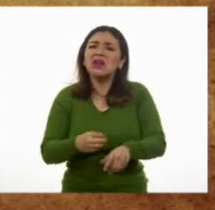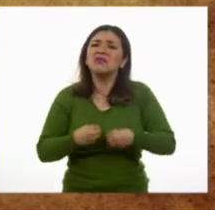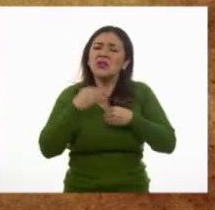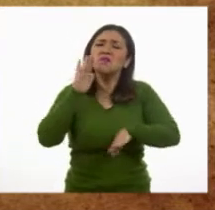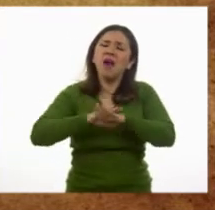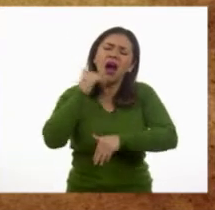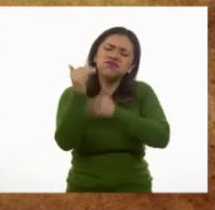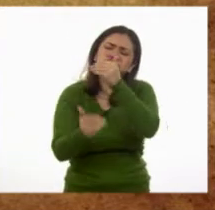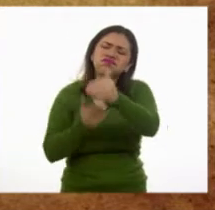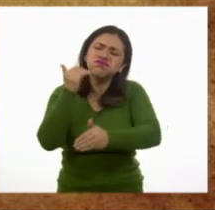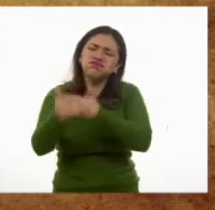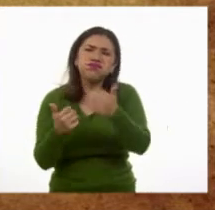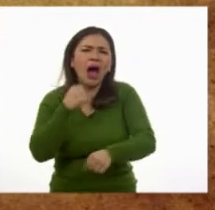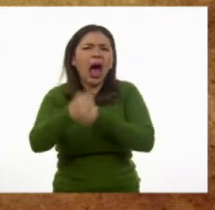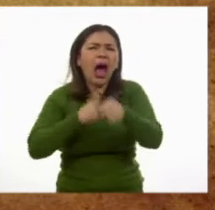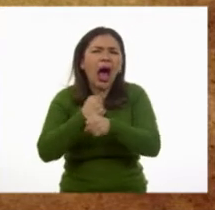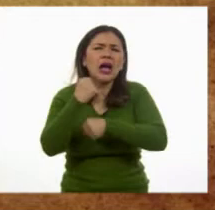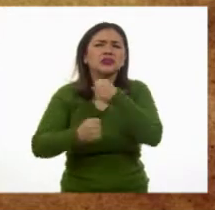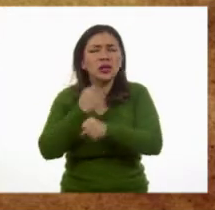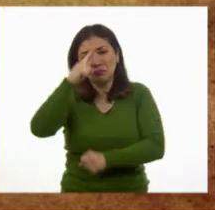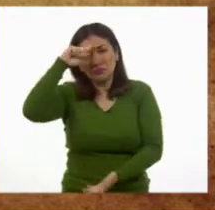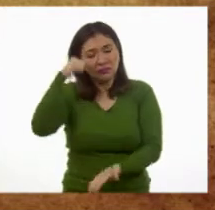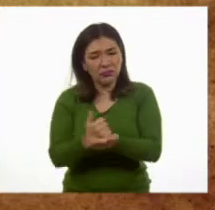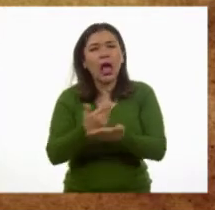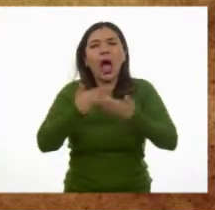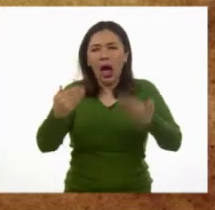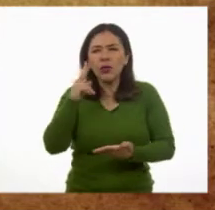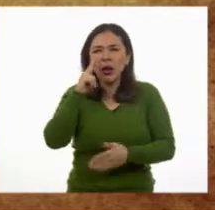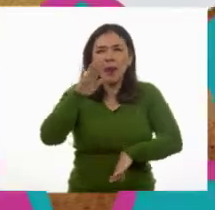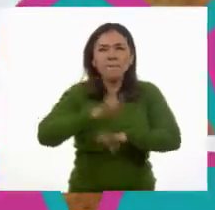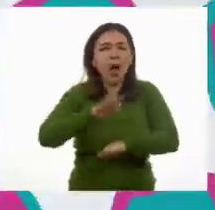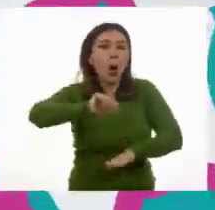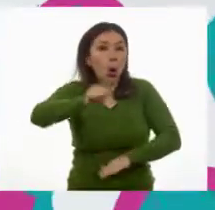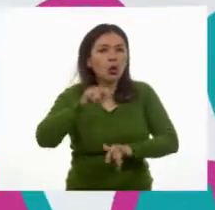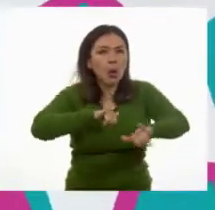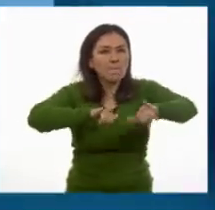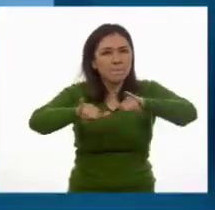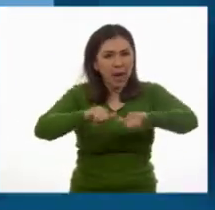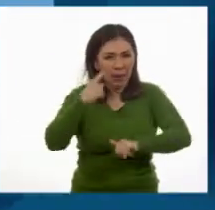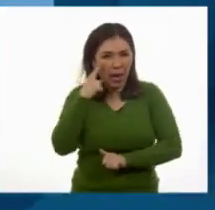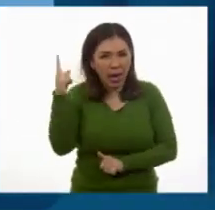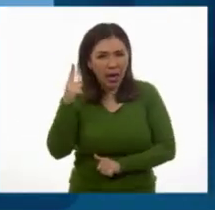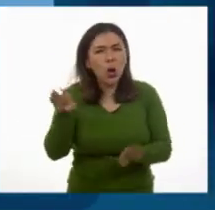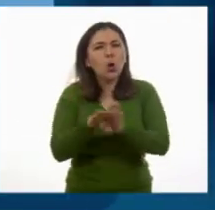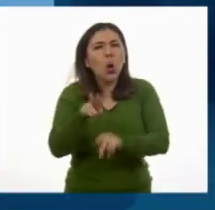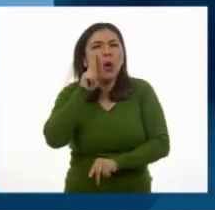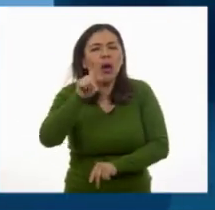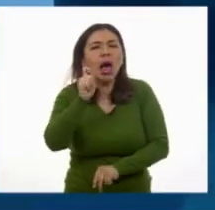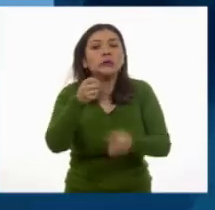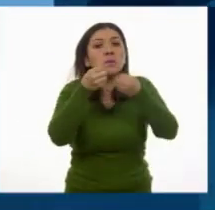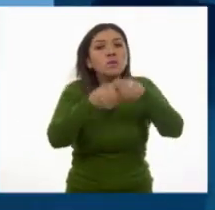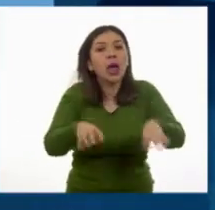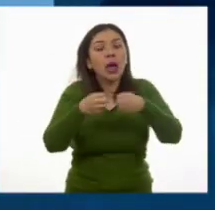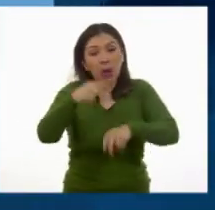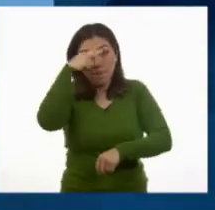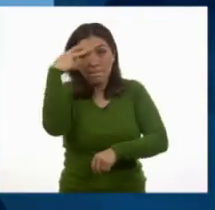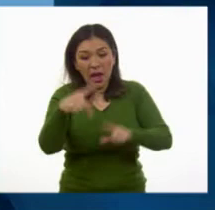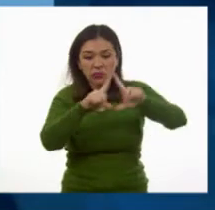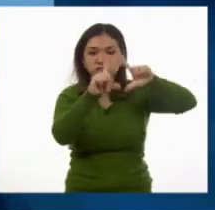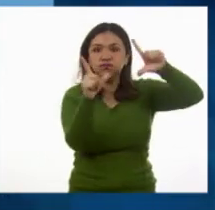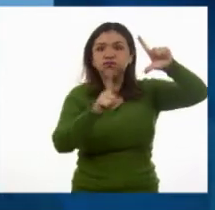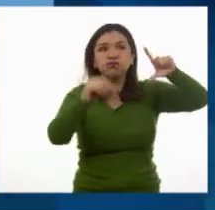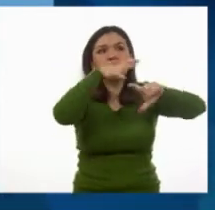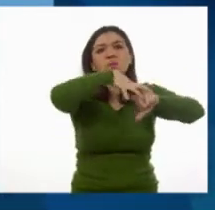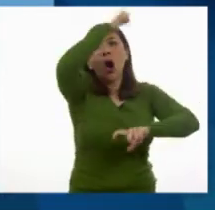décadas posteriores. ¿Qué les parece si analizamos el siguiente mapa para poder ver las pérdidas territoriales que sufrió